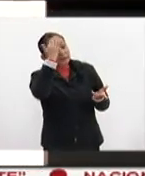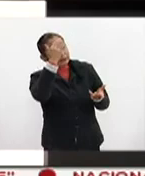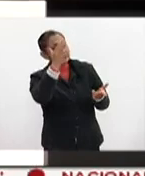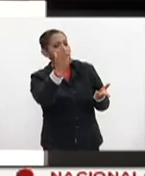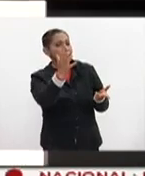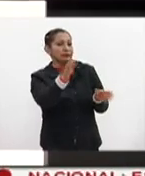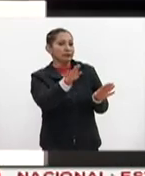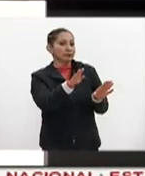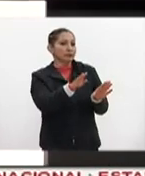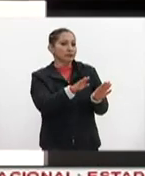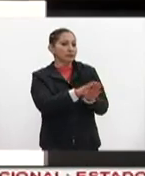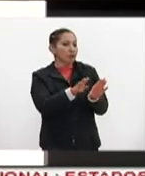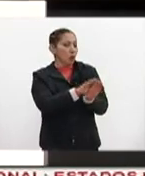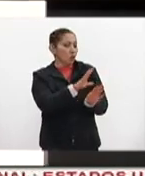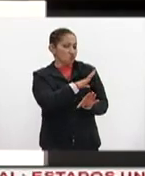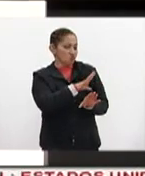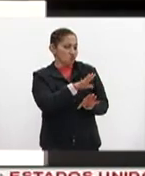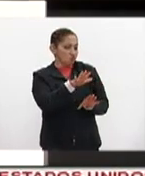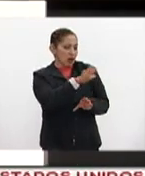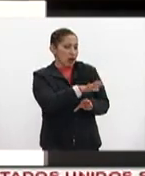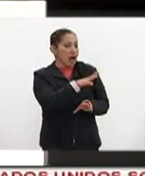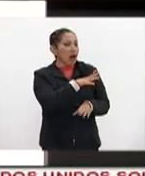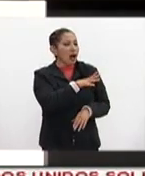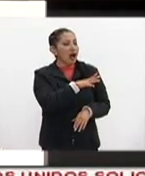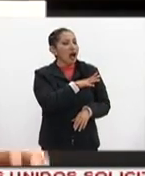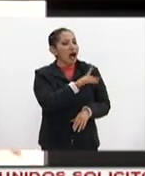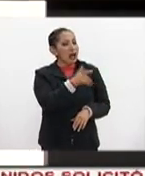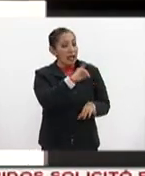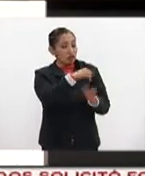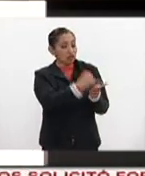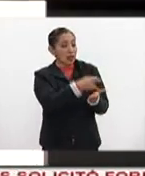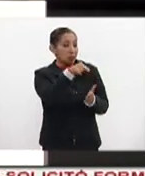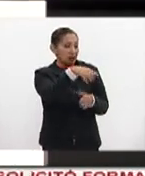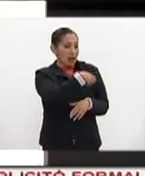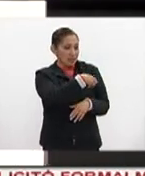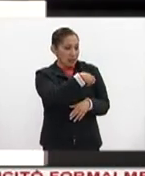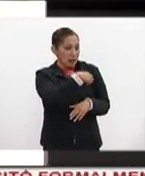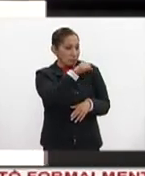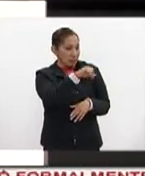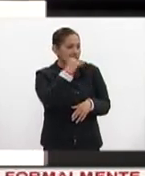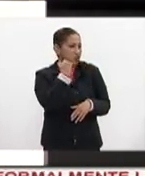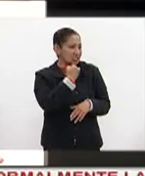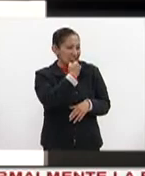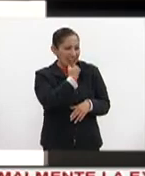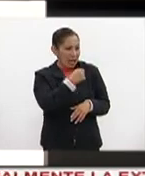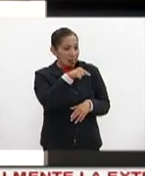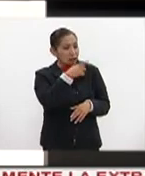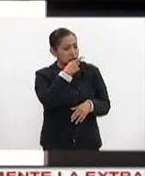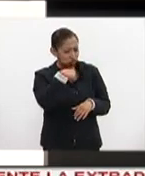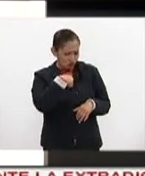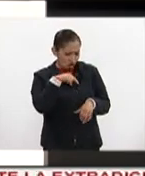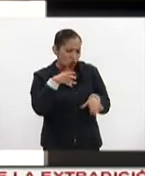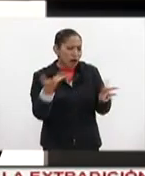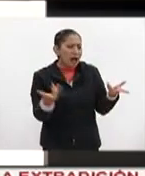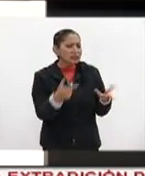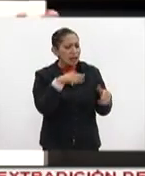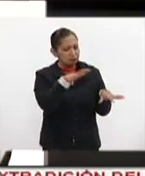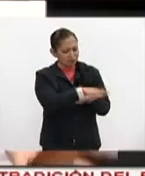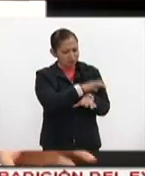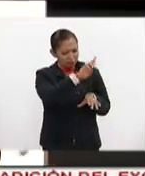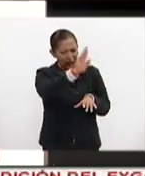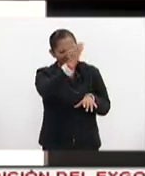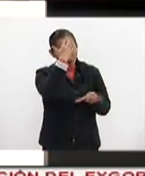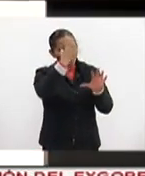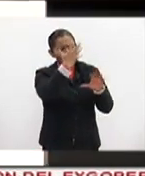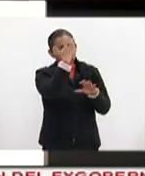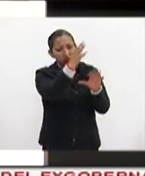de forma general a Jerusalén como capital de Israel, él dijo, yo sí la voy a